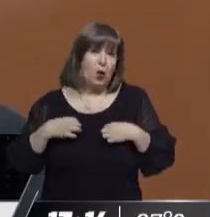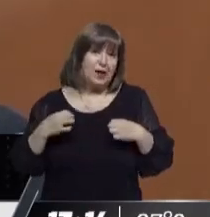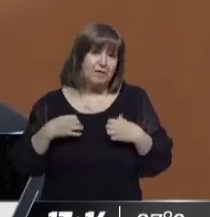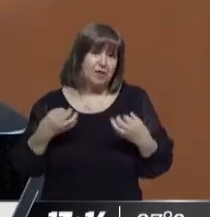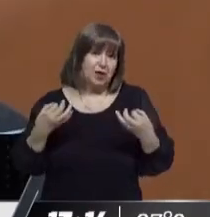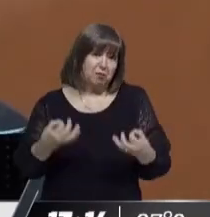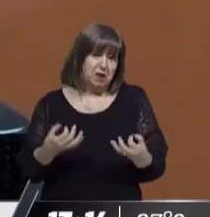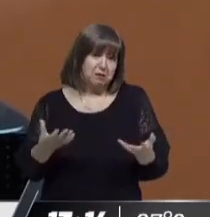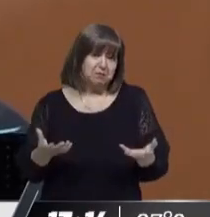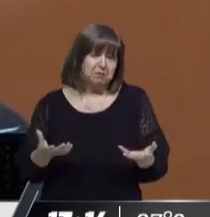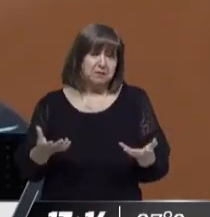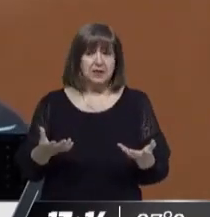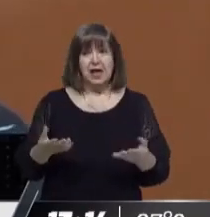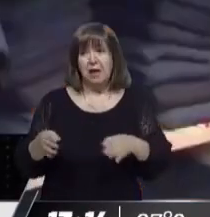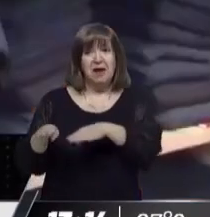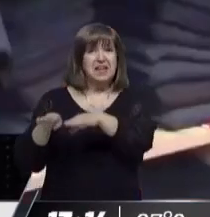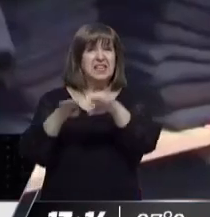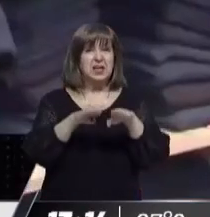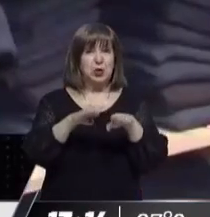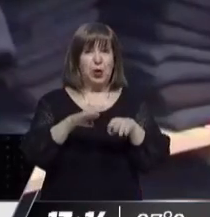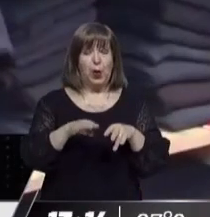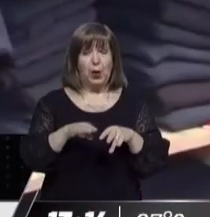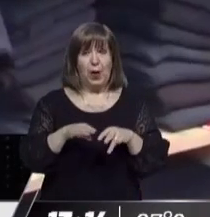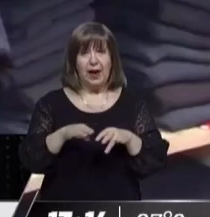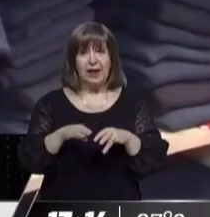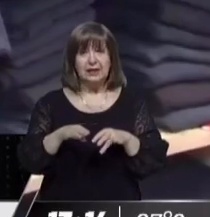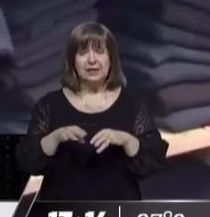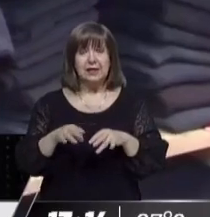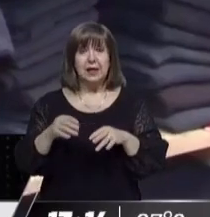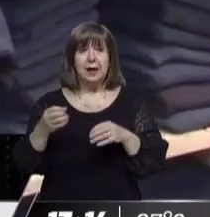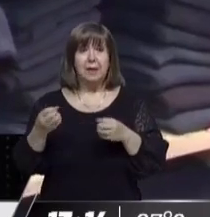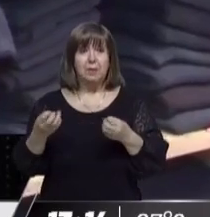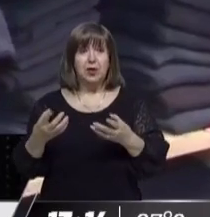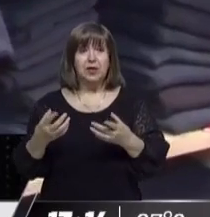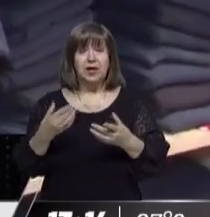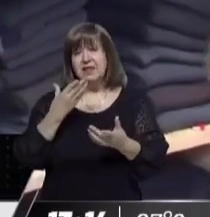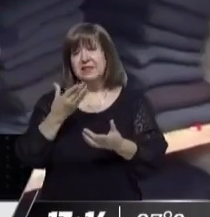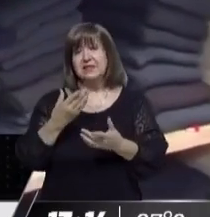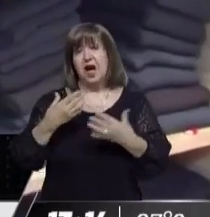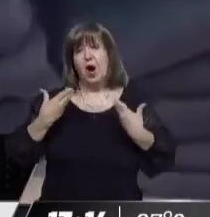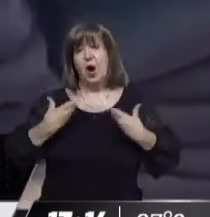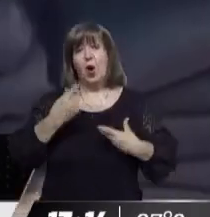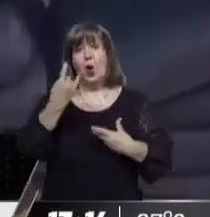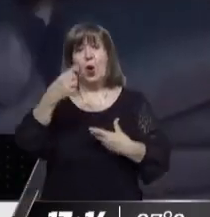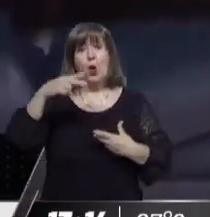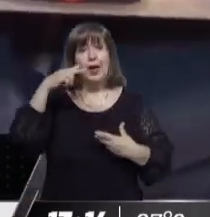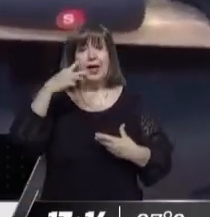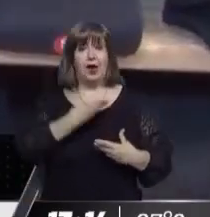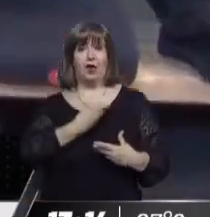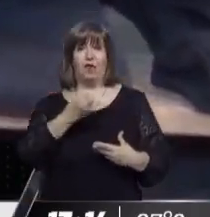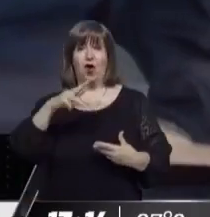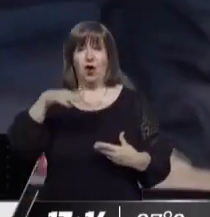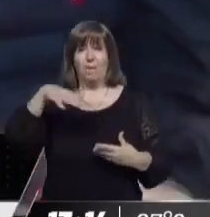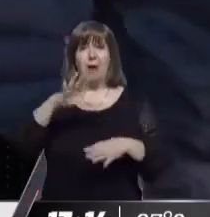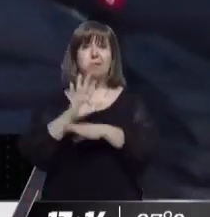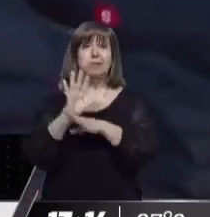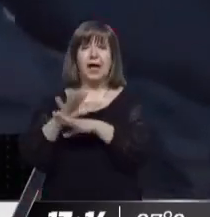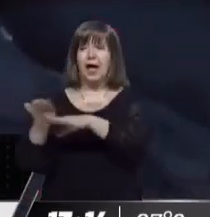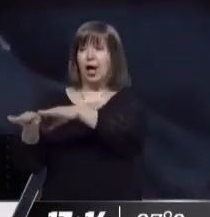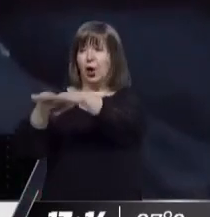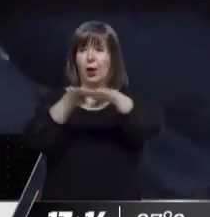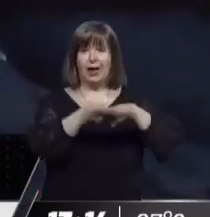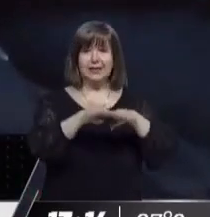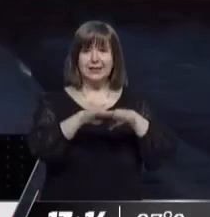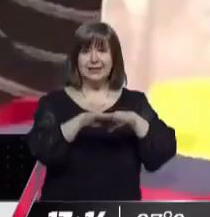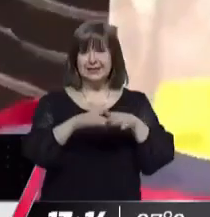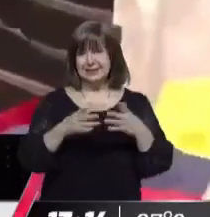puntual, ¿sí? Porque justamente por eso se llama uniforme, porque nos pone a todos en igualdad de